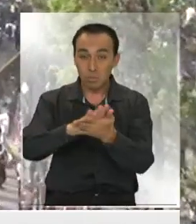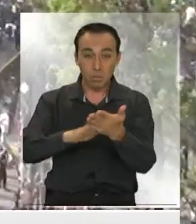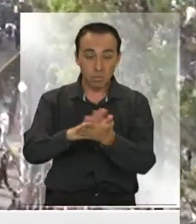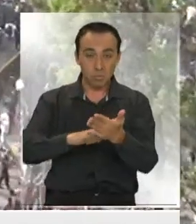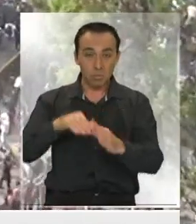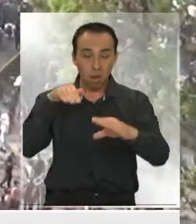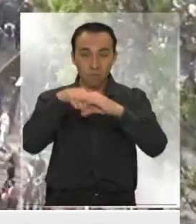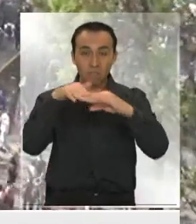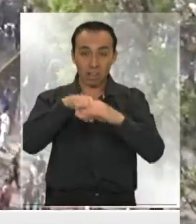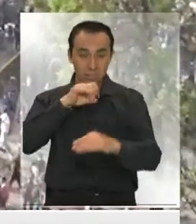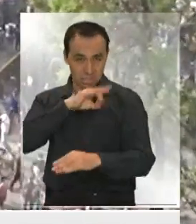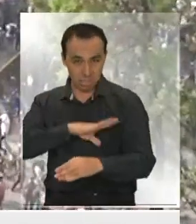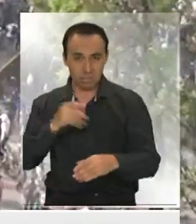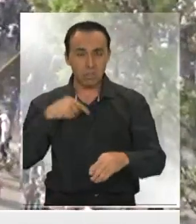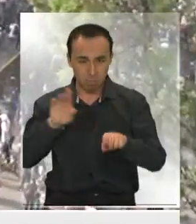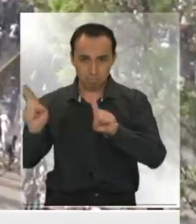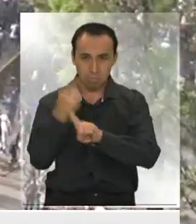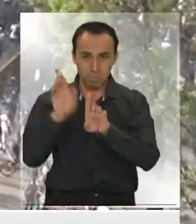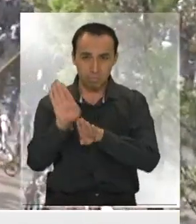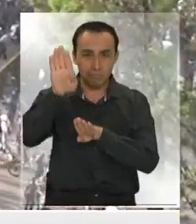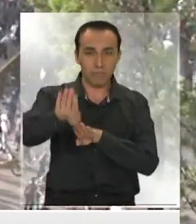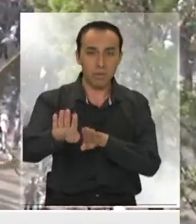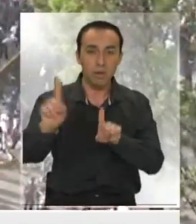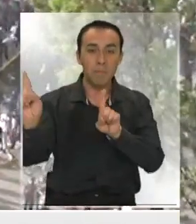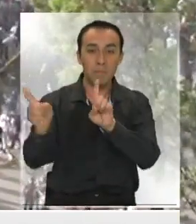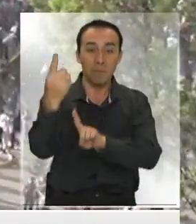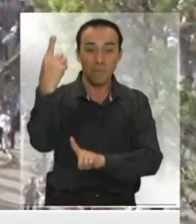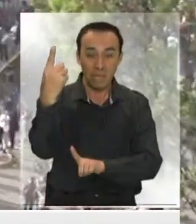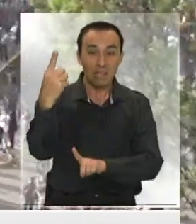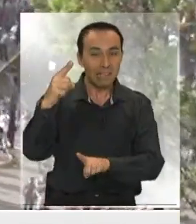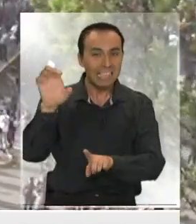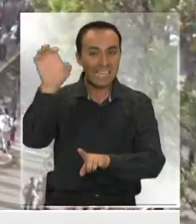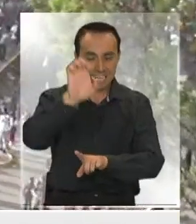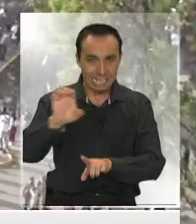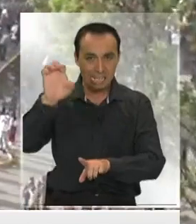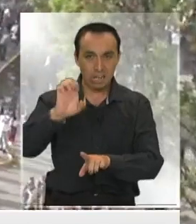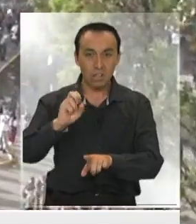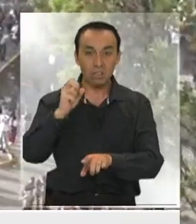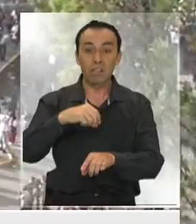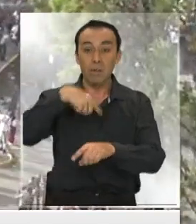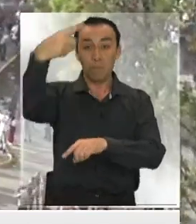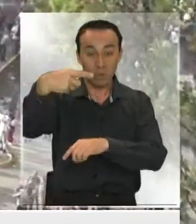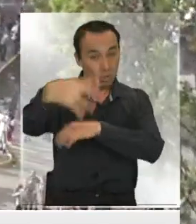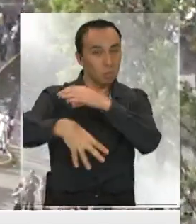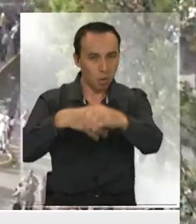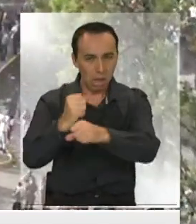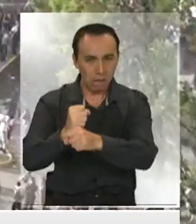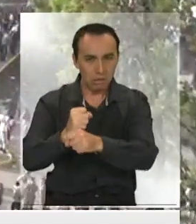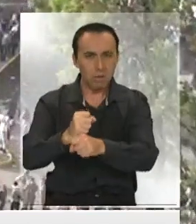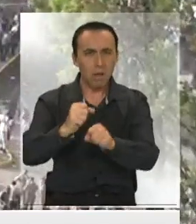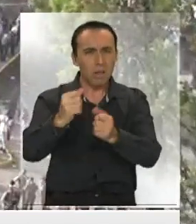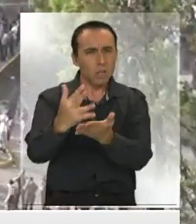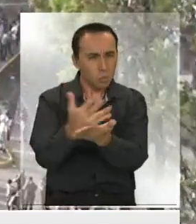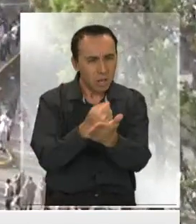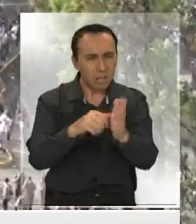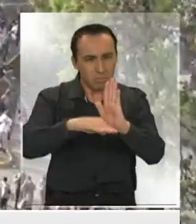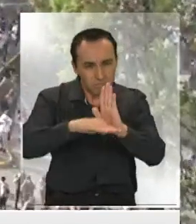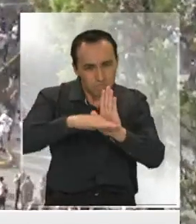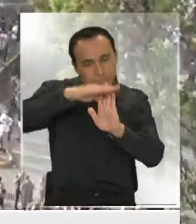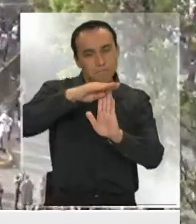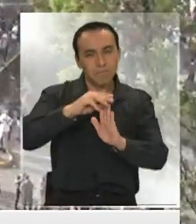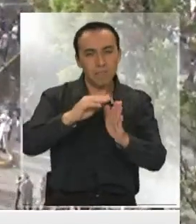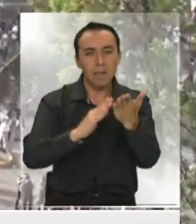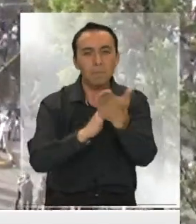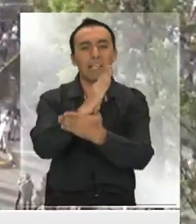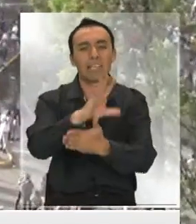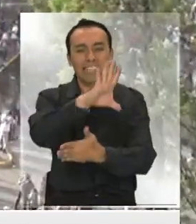daremos un primer paso y que a partir del 1 de enero del 2020 ningún trabajador directo de Quiñenco y sus empresas ganará menos de 500 mil pesos. Hace la